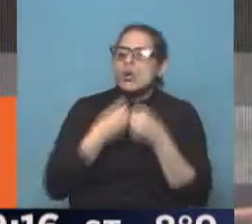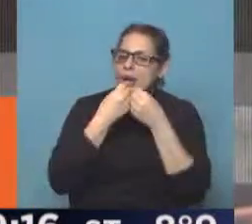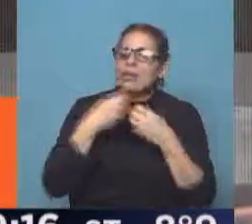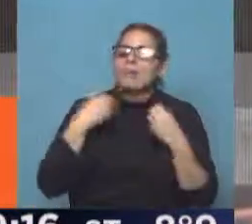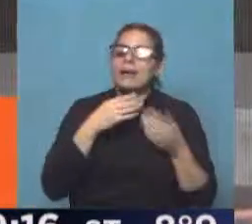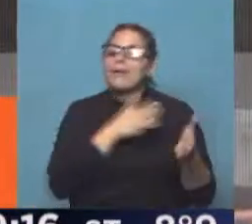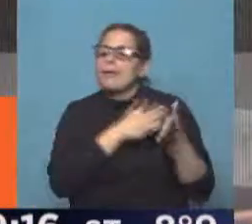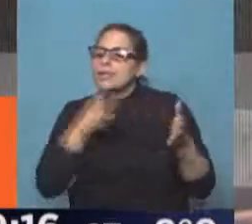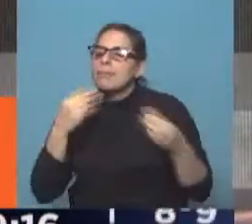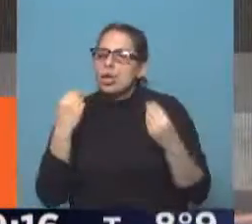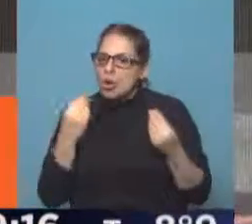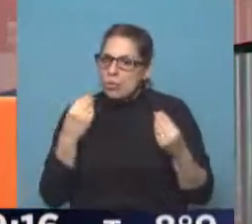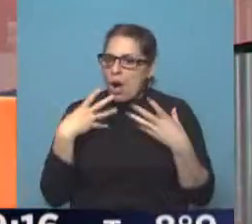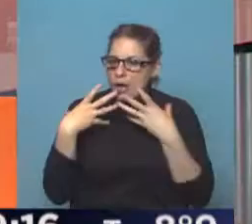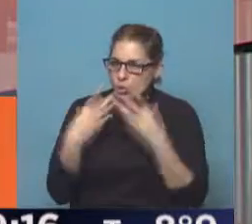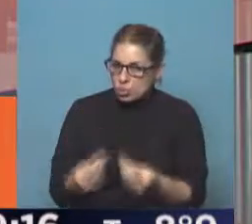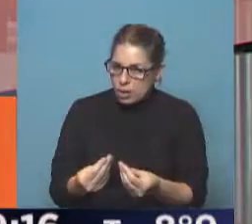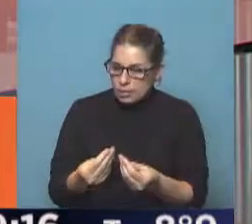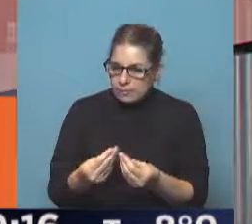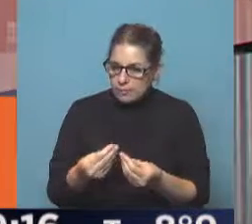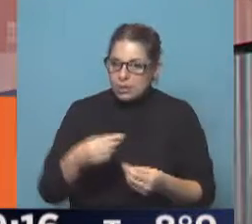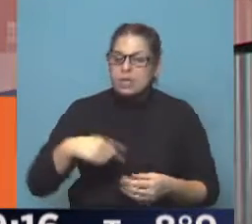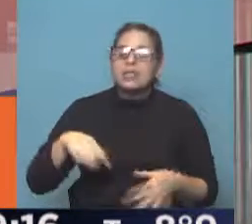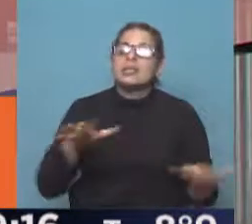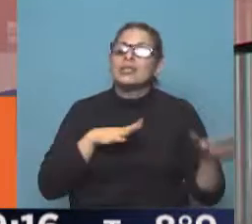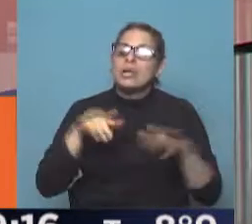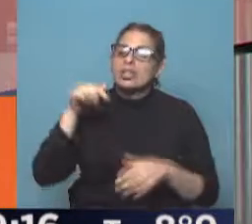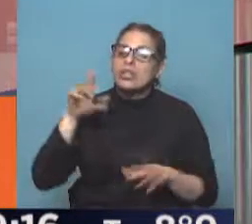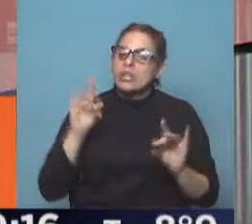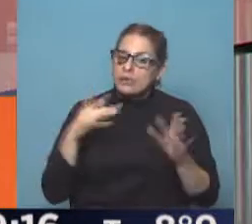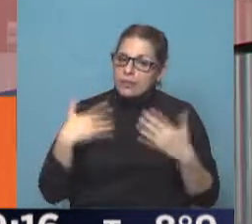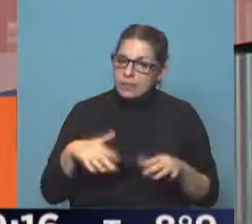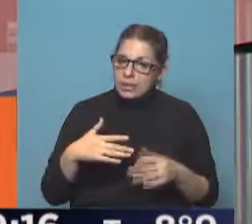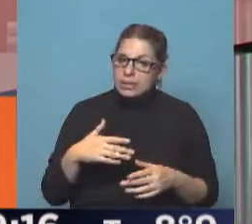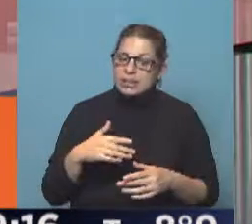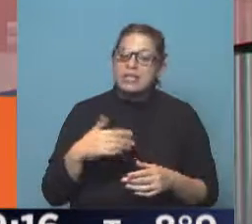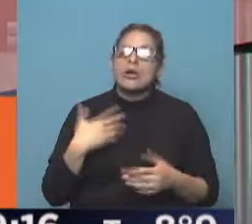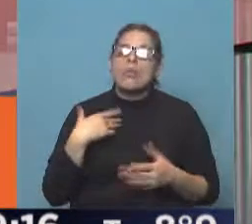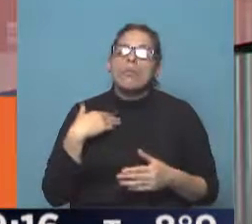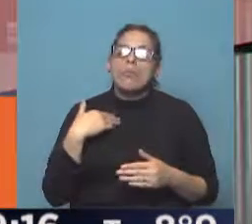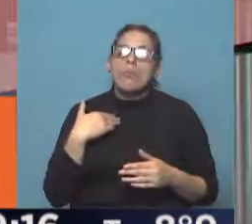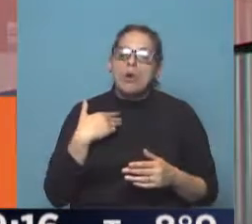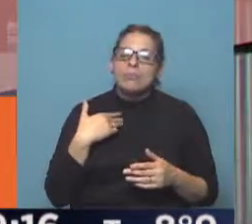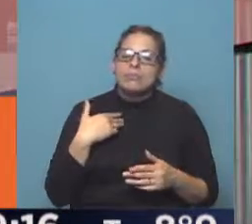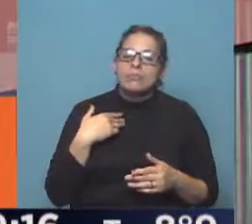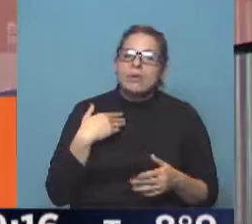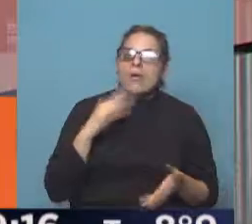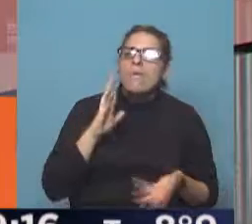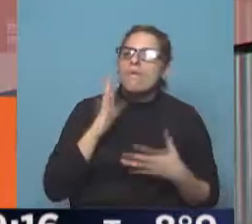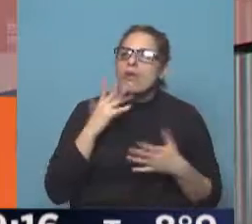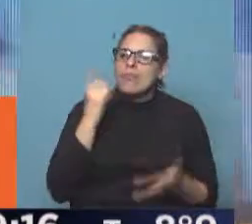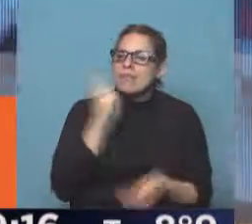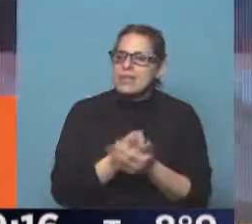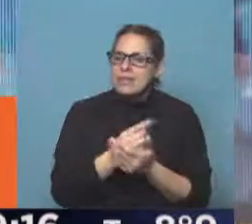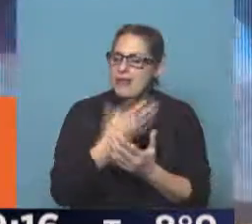etapa. Nos parece que una situación muy difícil se encaminó mal, se encaminó con medidas que